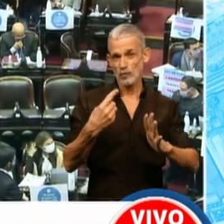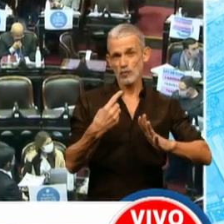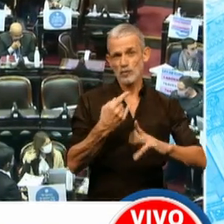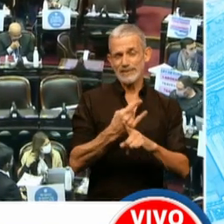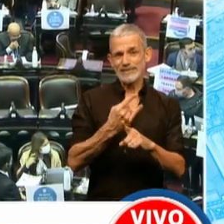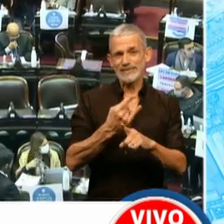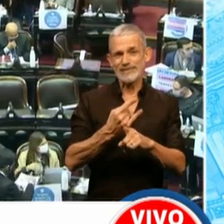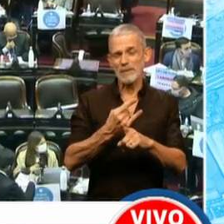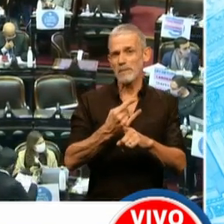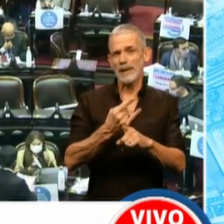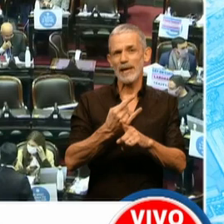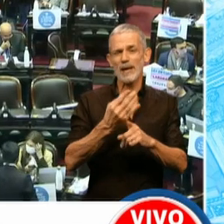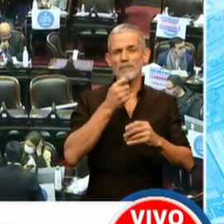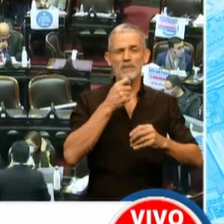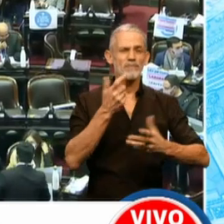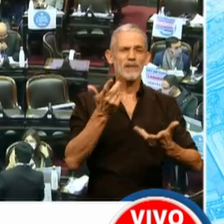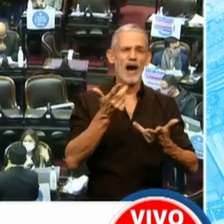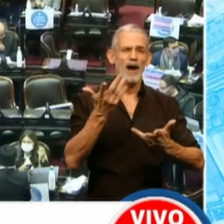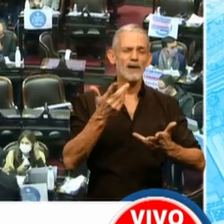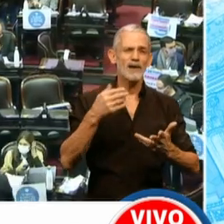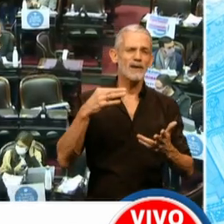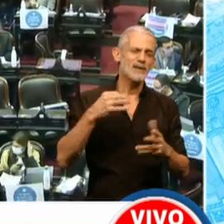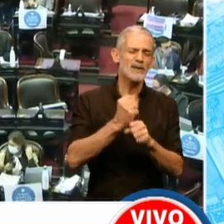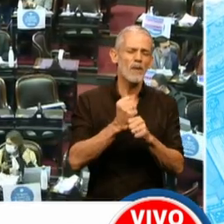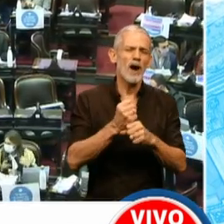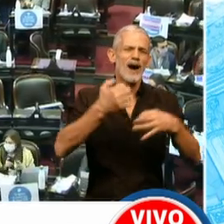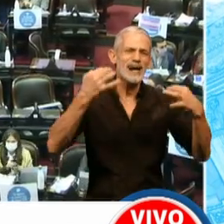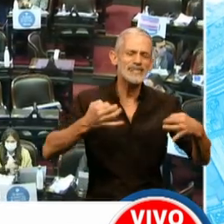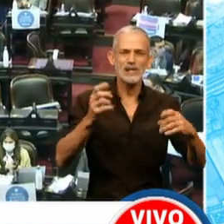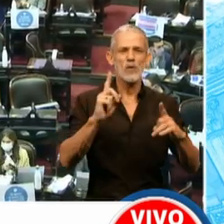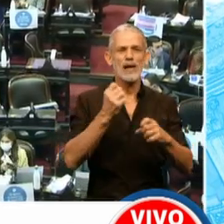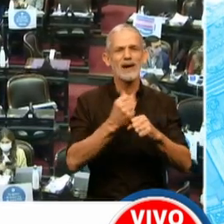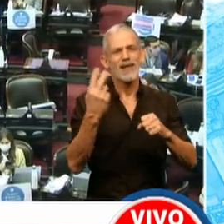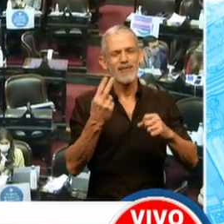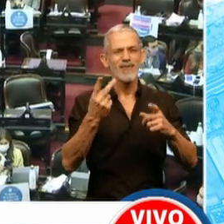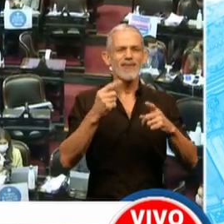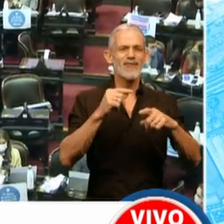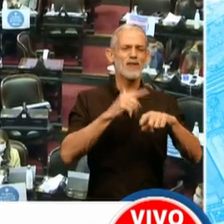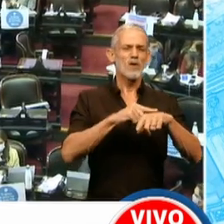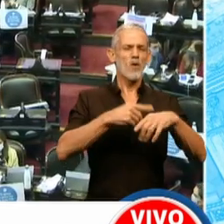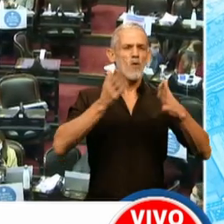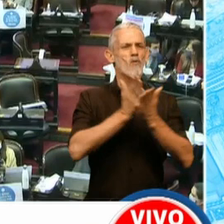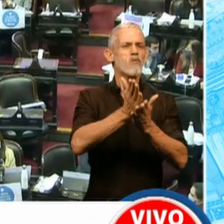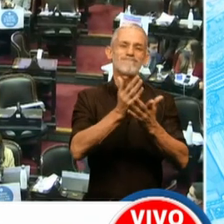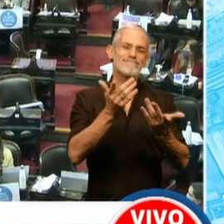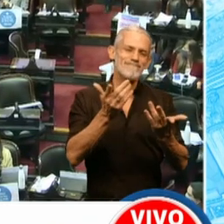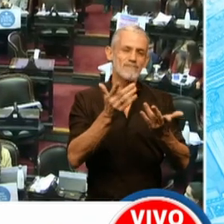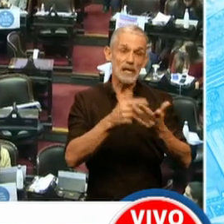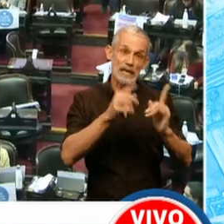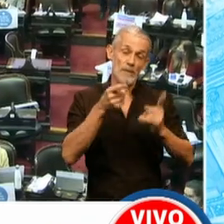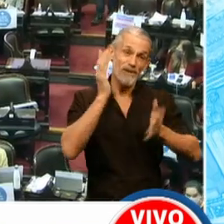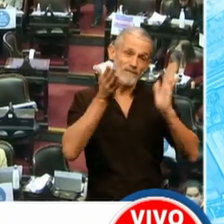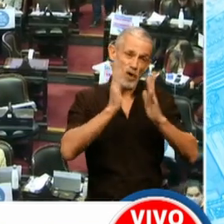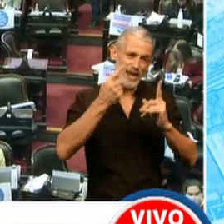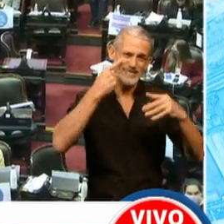siempre sobre todo por la precariedad laboral con la inestabilidad laboral y por supuesto con violencia